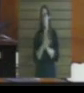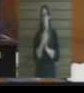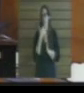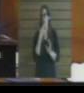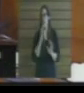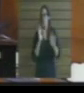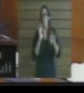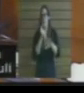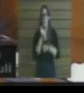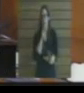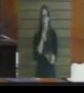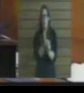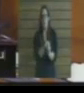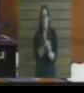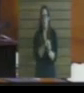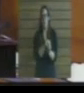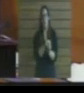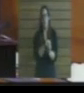esta inversión